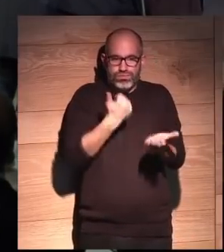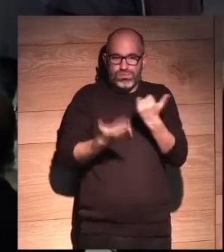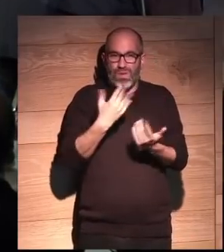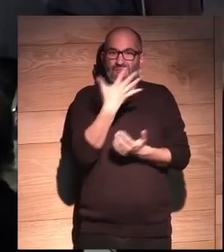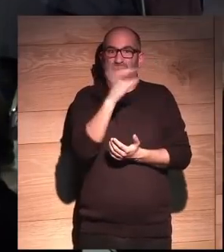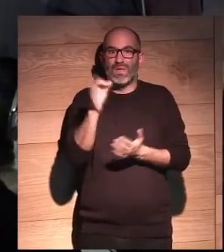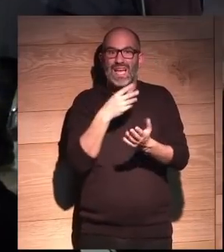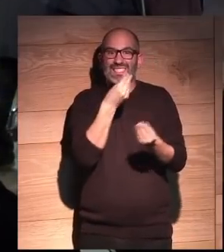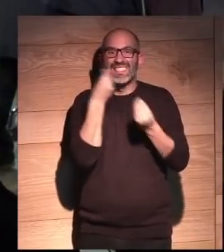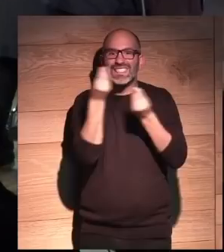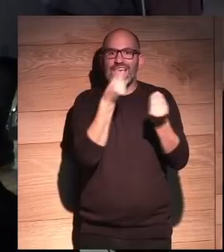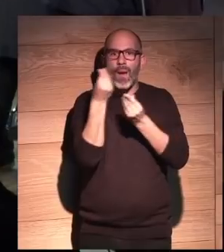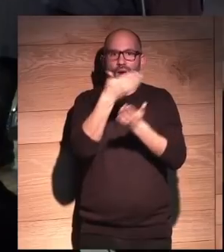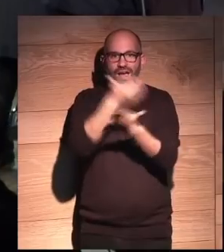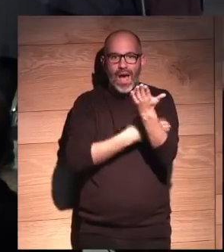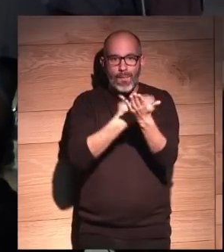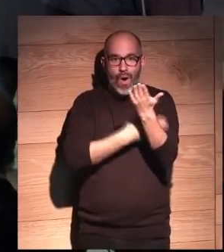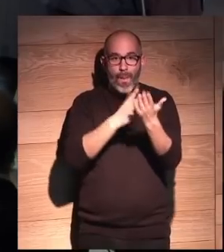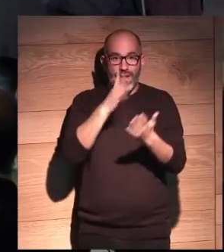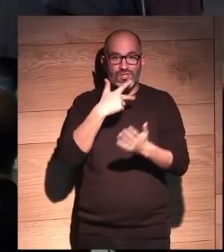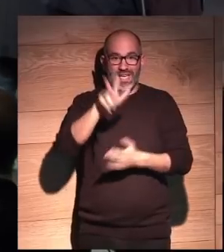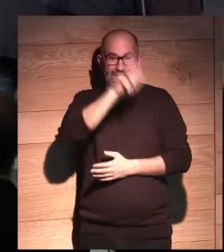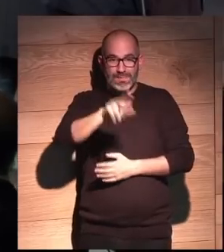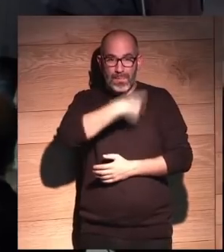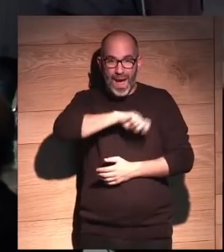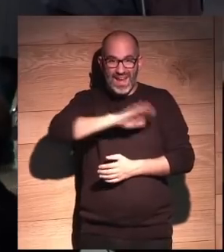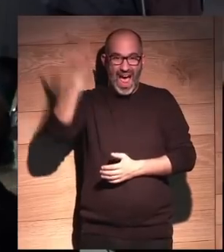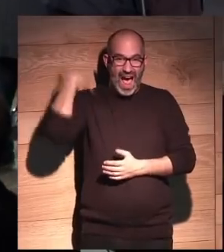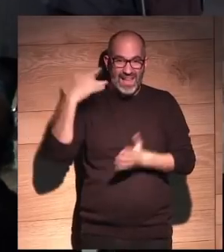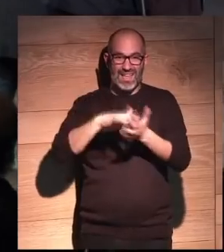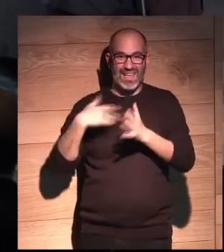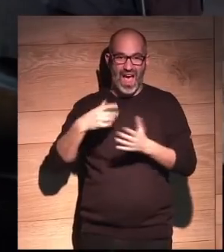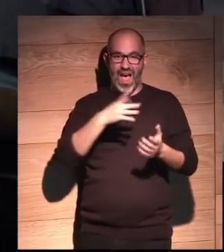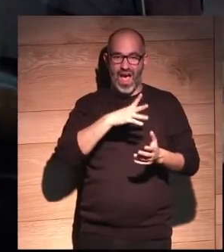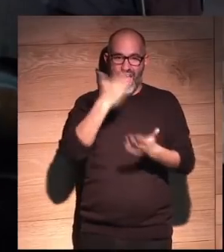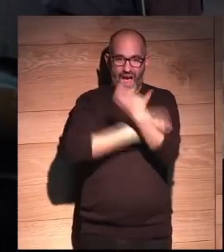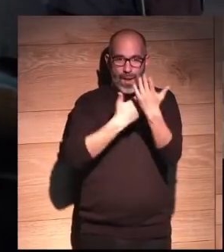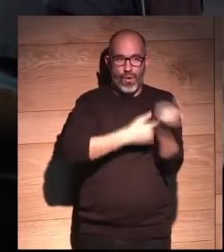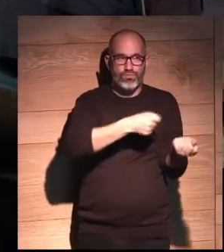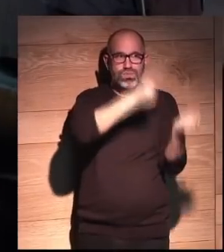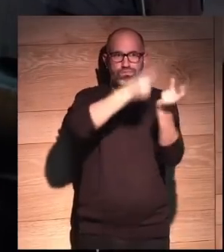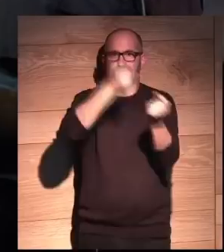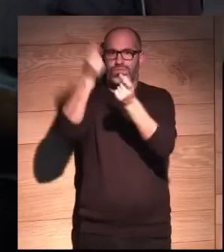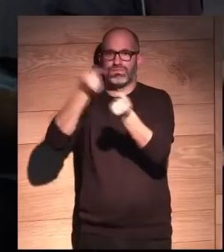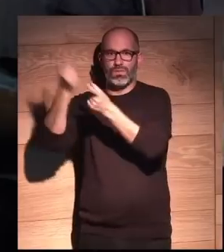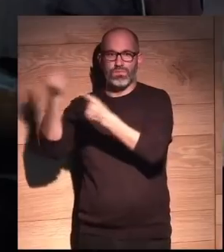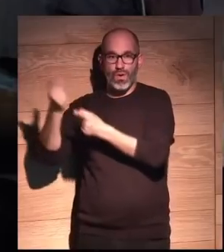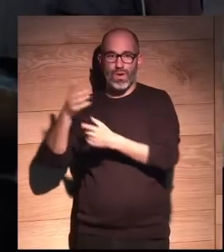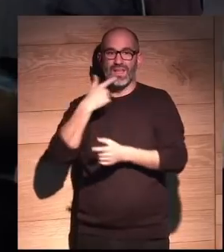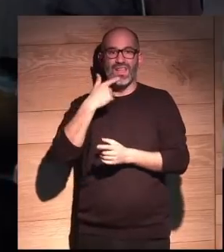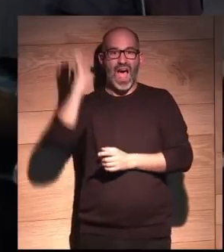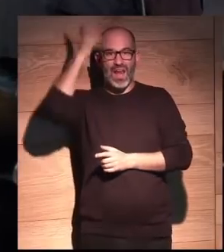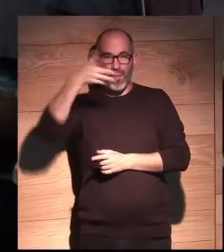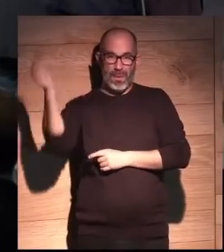sabores. Y Hispania era una potencia ya entonces exportadora de jamones, ¿eh? Tenía, o sea, el jamón venía a los romanos, llevamos, a comérselo